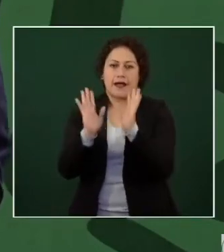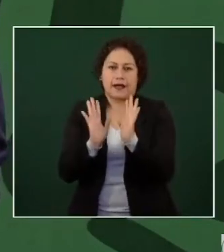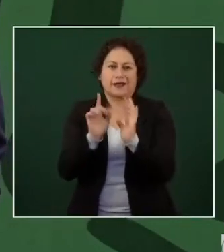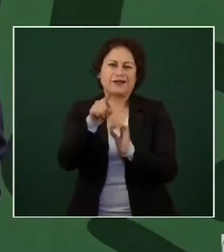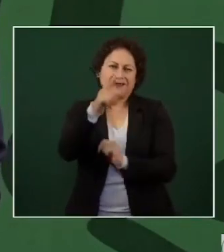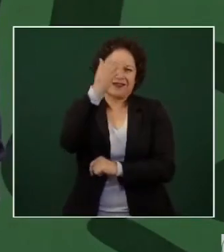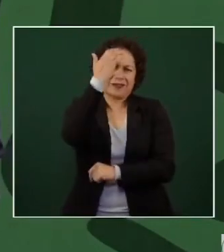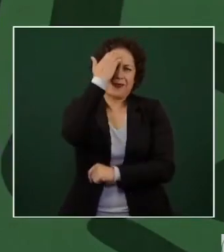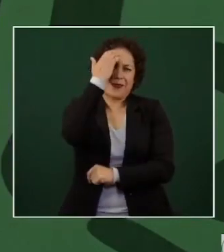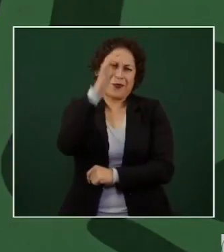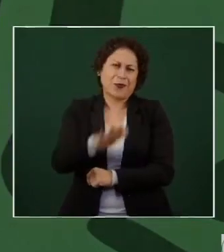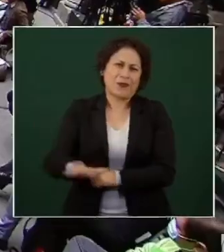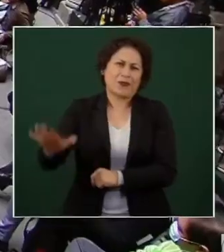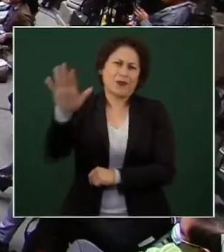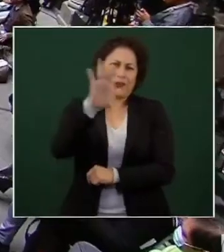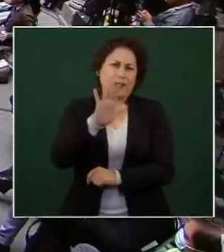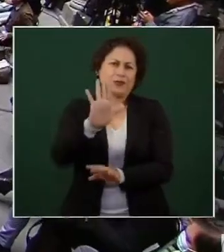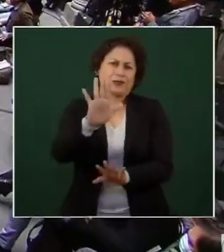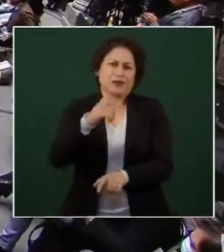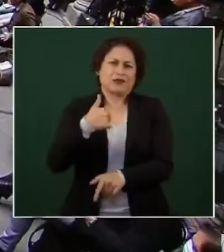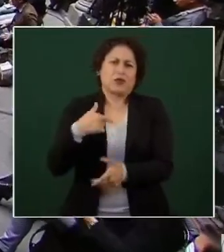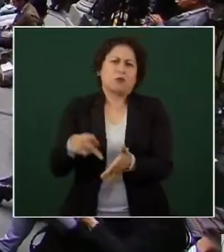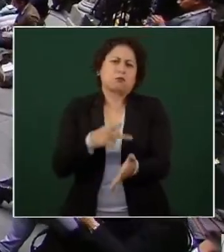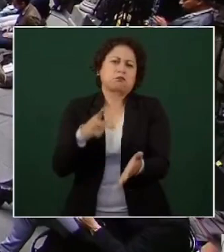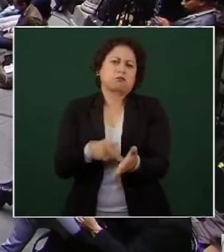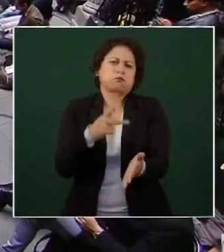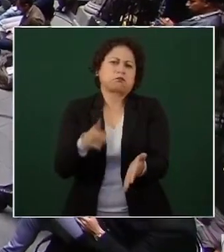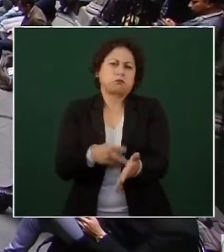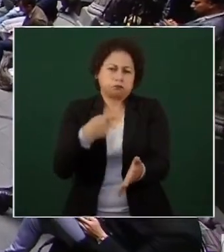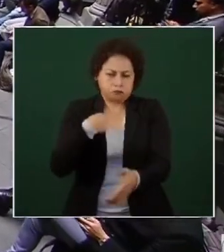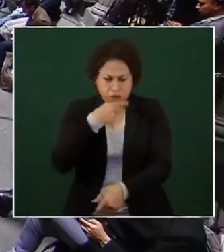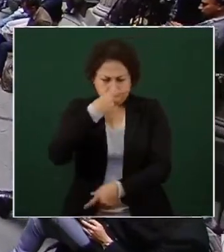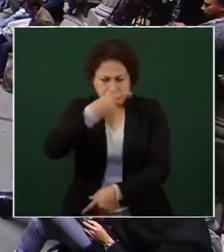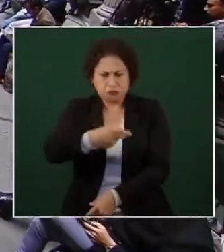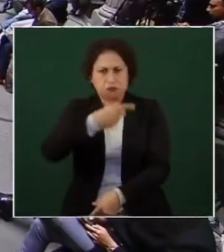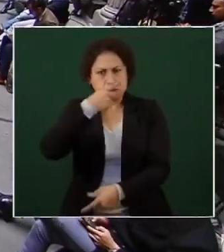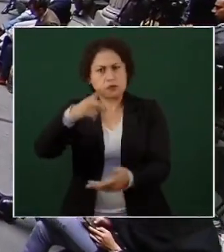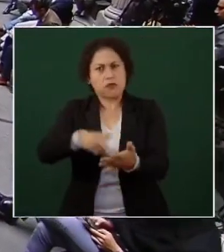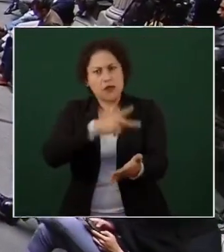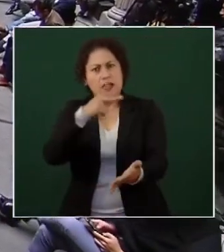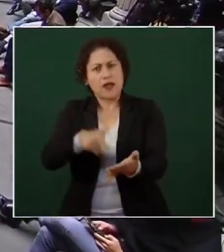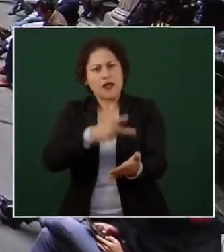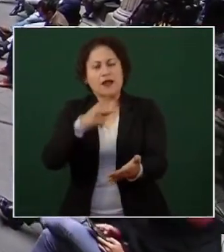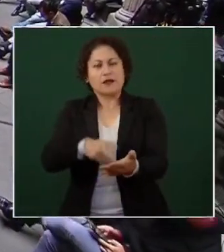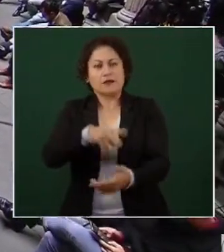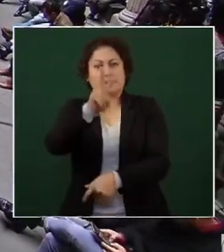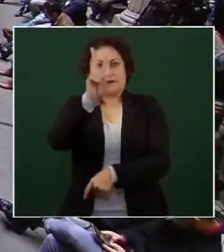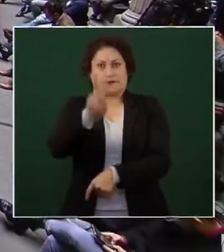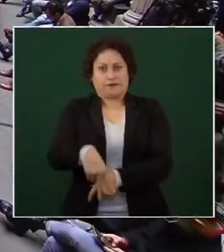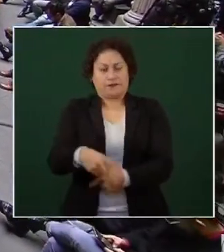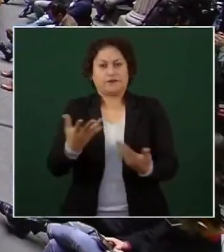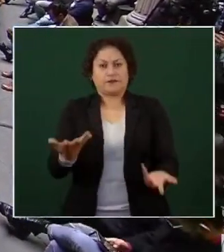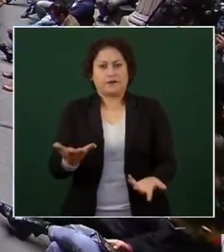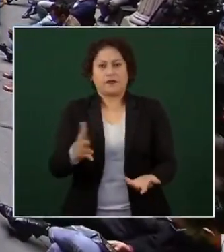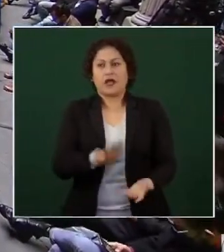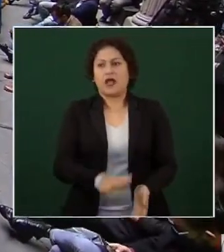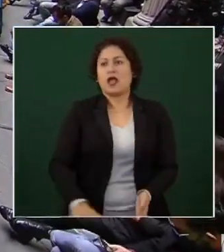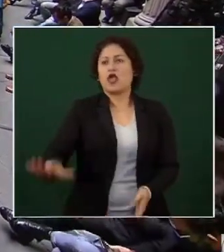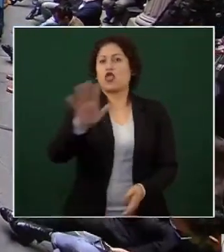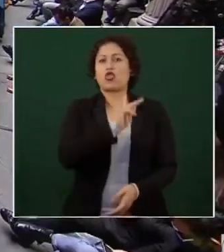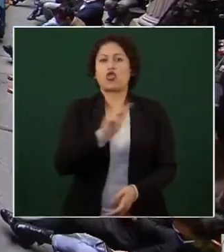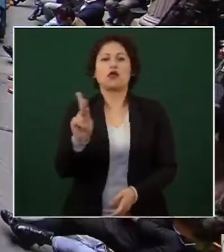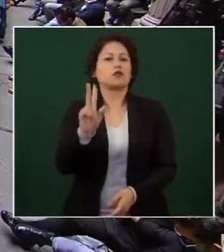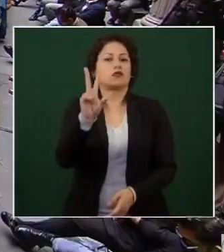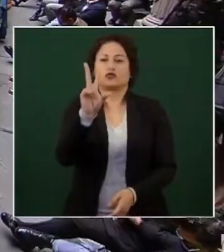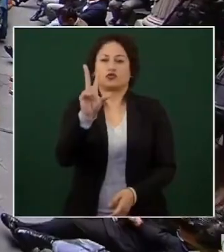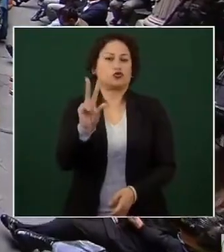repitiendo, pero de todas maneras lo voy a estar repitiendo. Hay honrosas excepciones, no generalizar, pero la